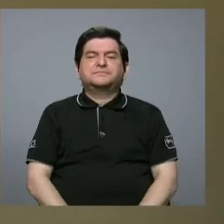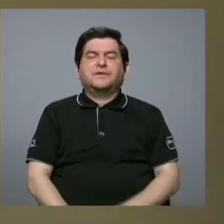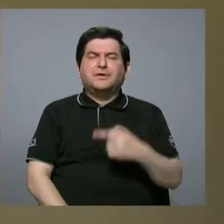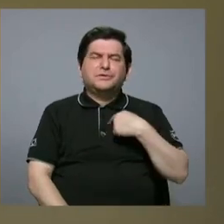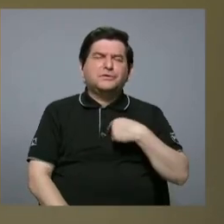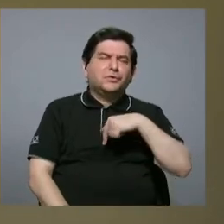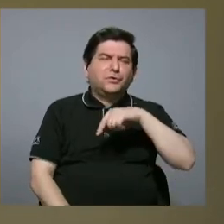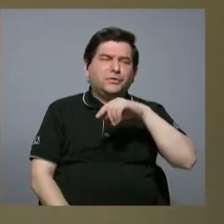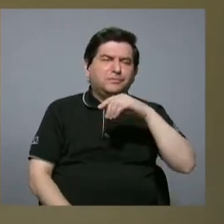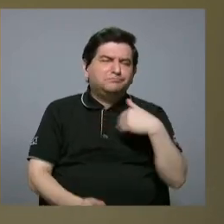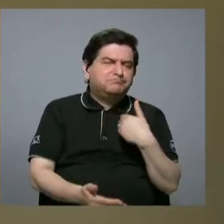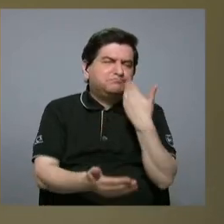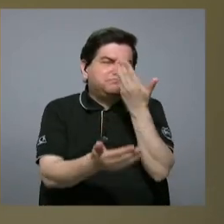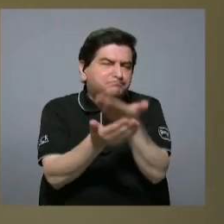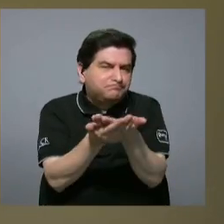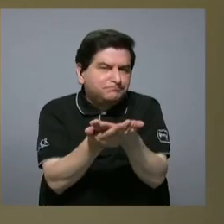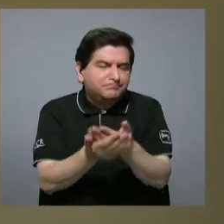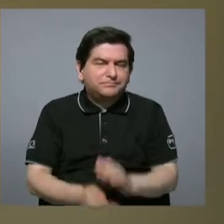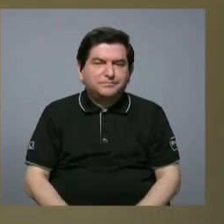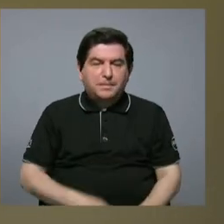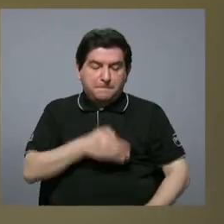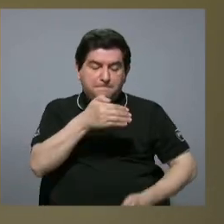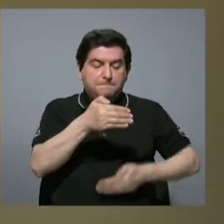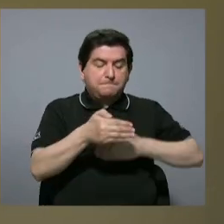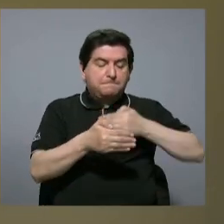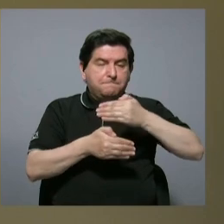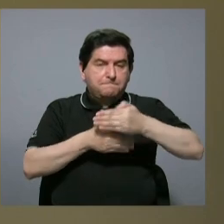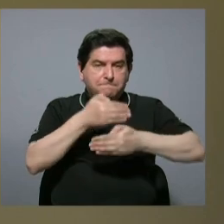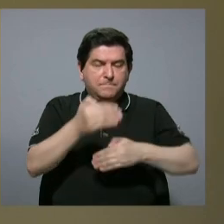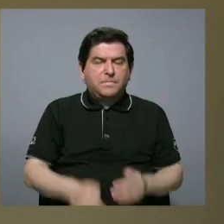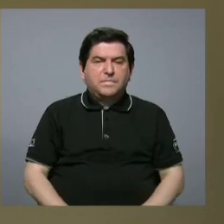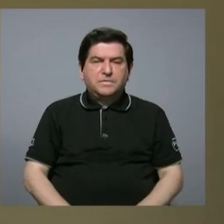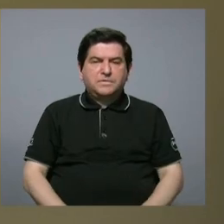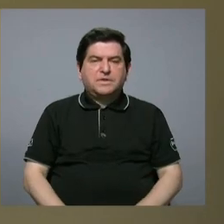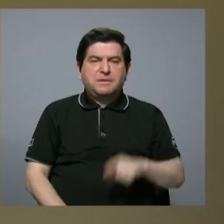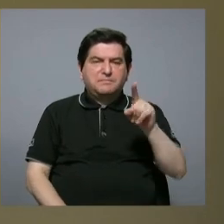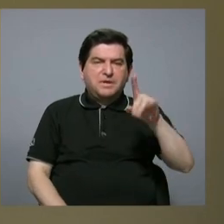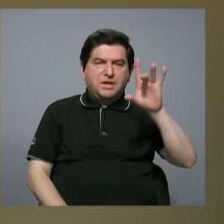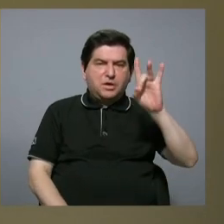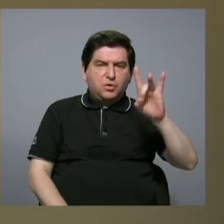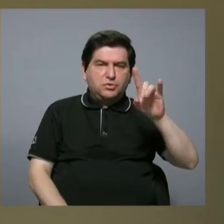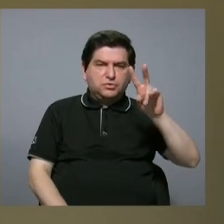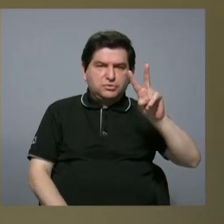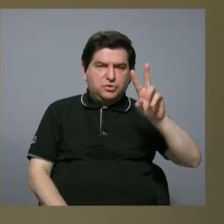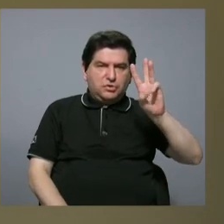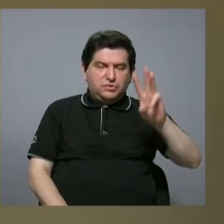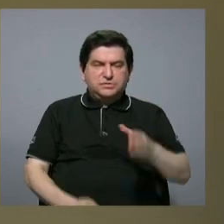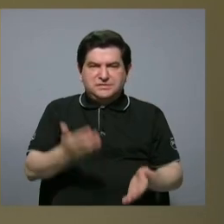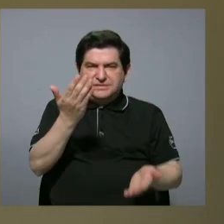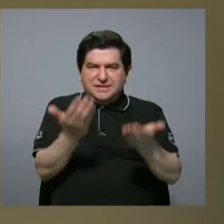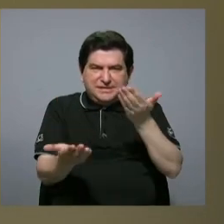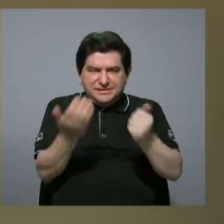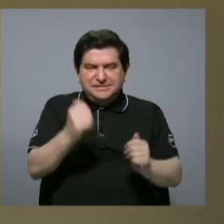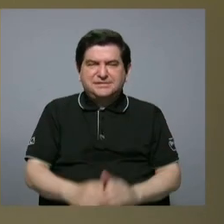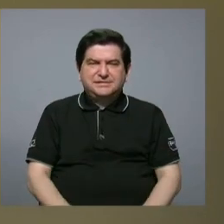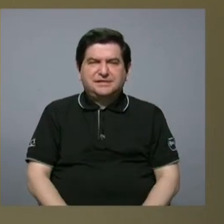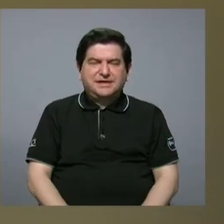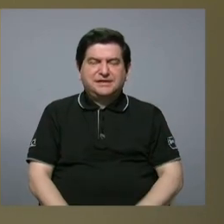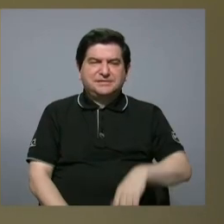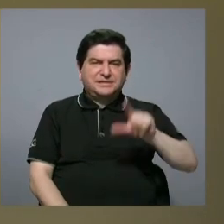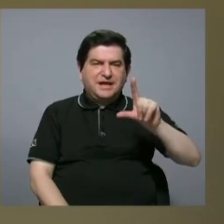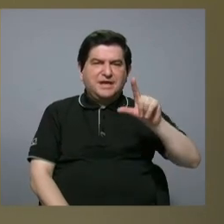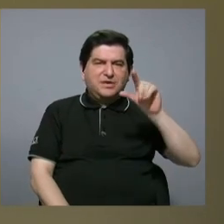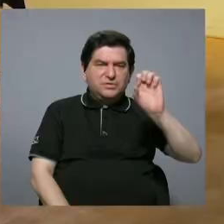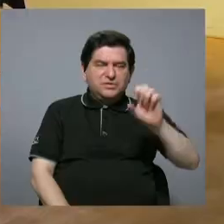plantear en este proceso del 26, puede ser que todavía le quedó a don Luis Eduardo